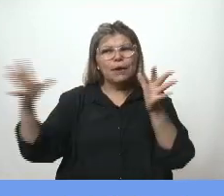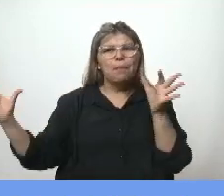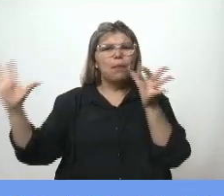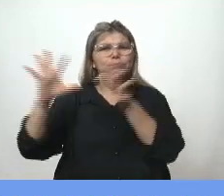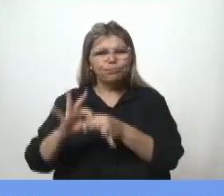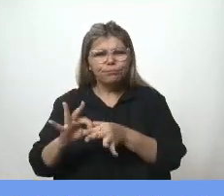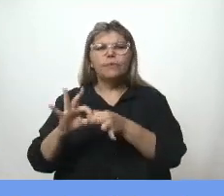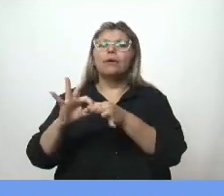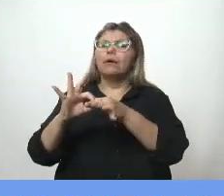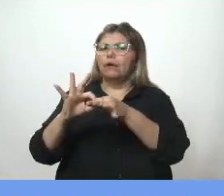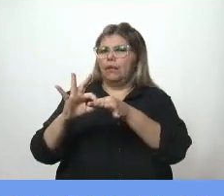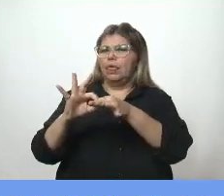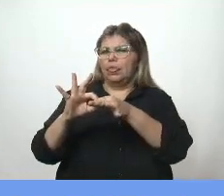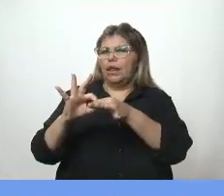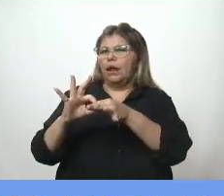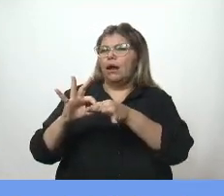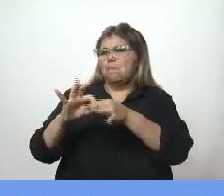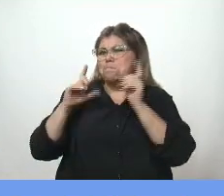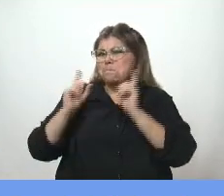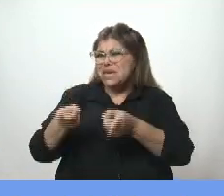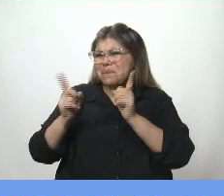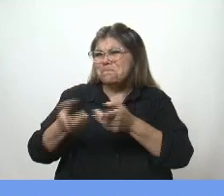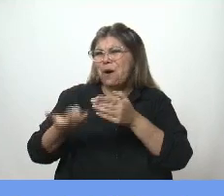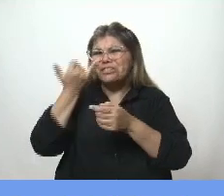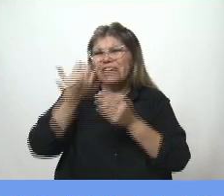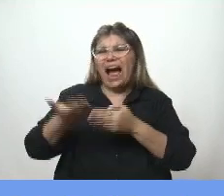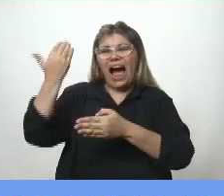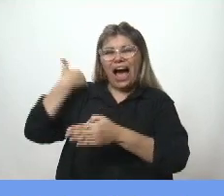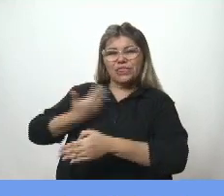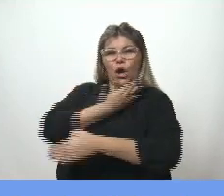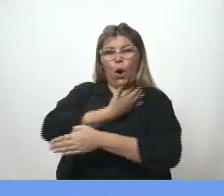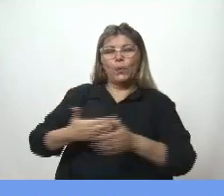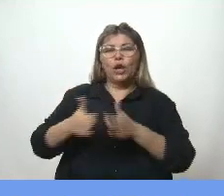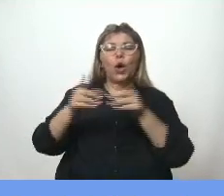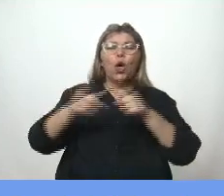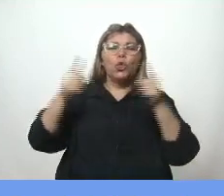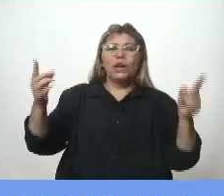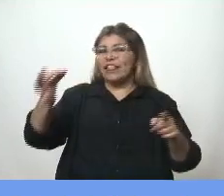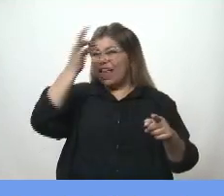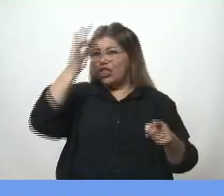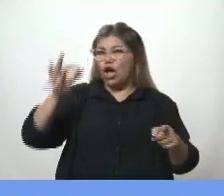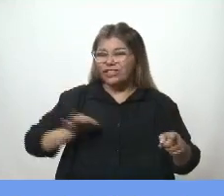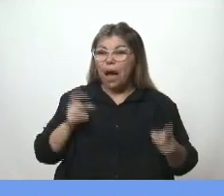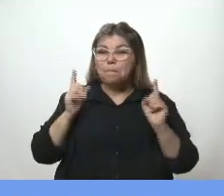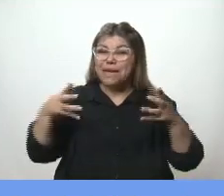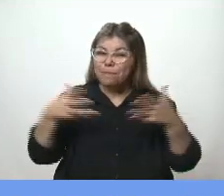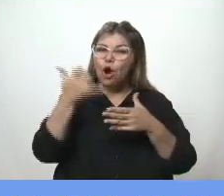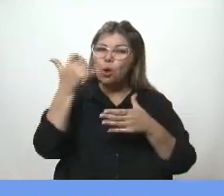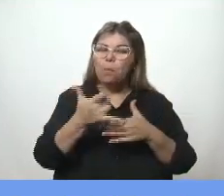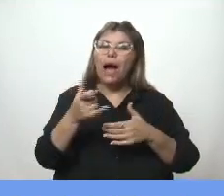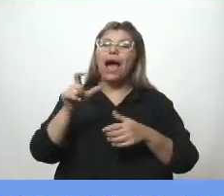de frentes con los mismos que gobernaron doce años y que tienen comisarios presos donde